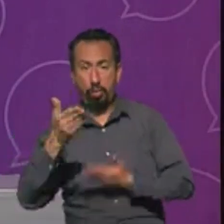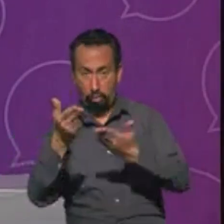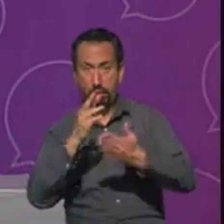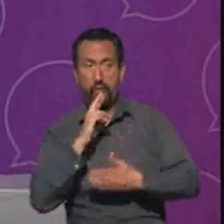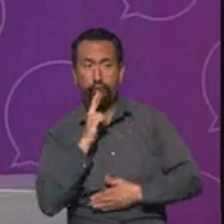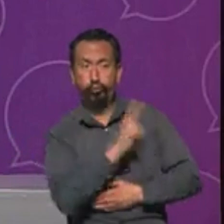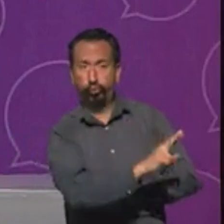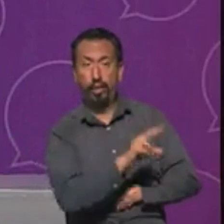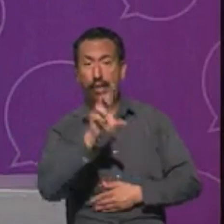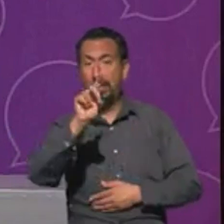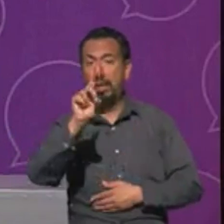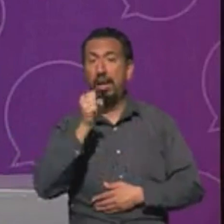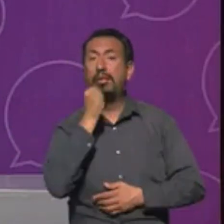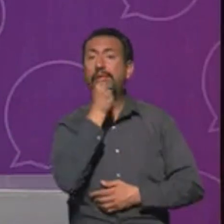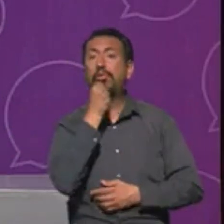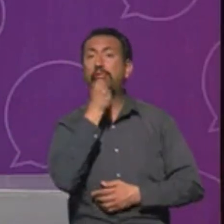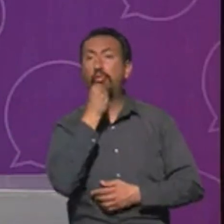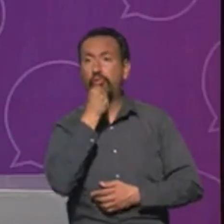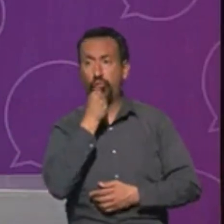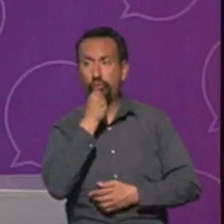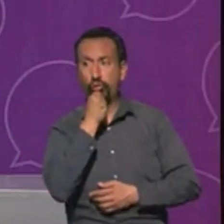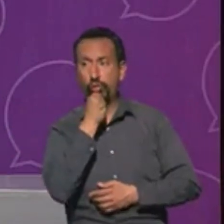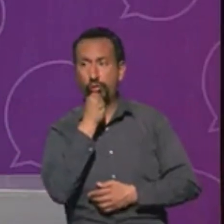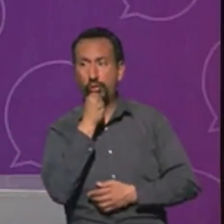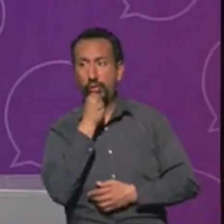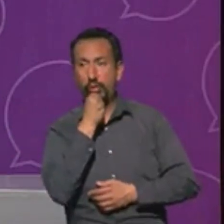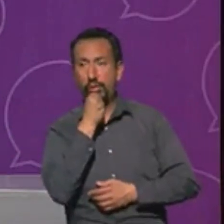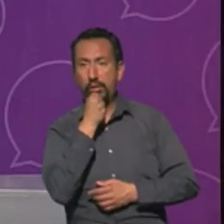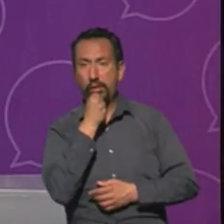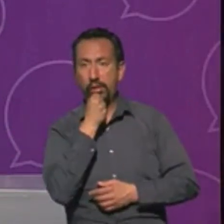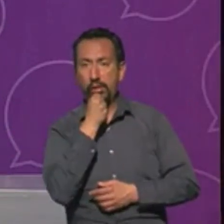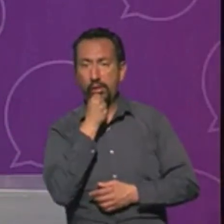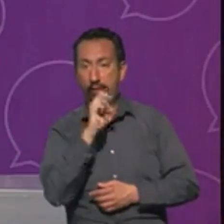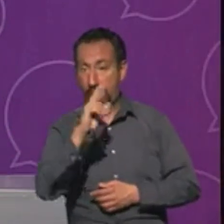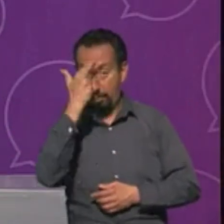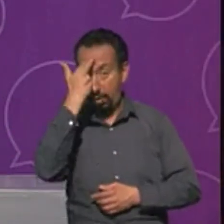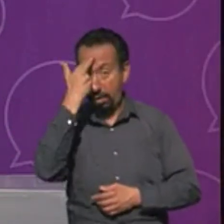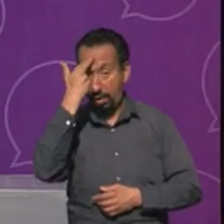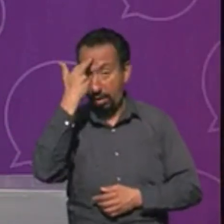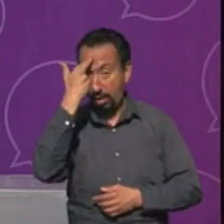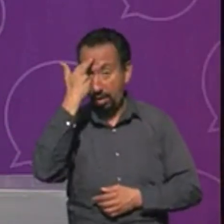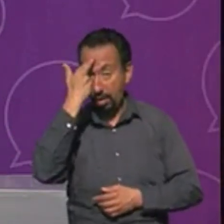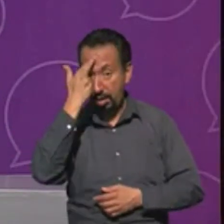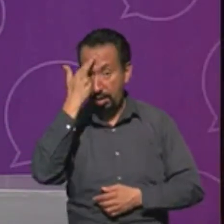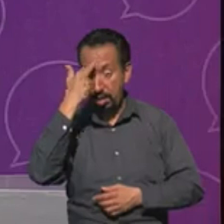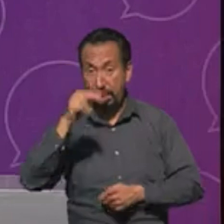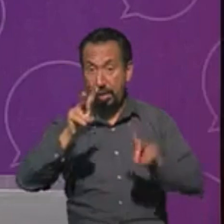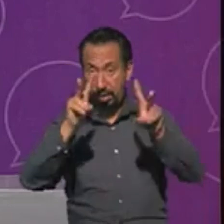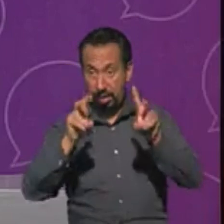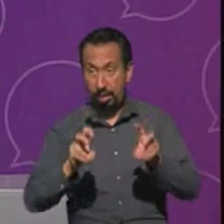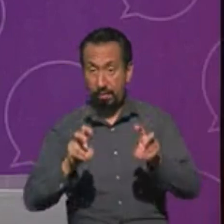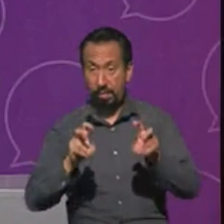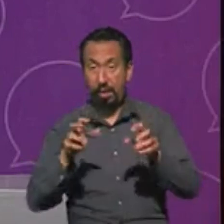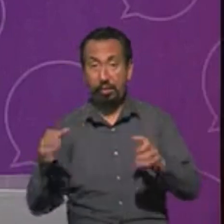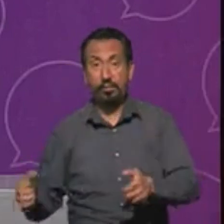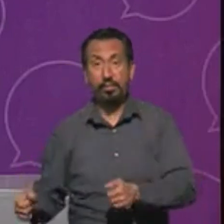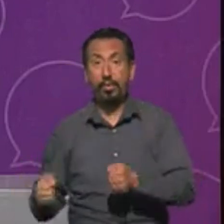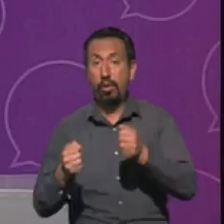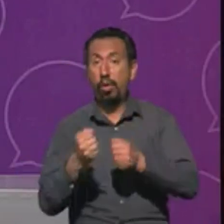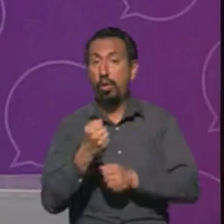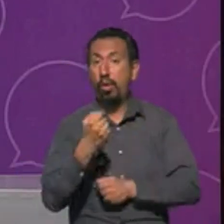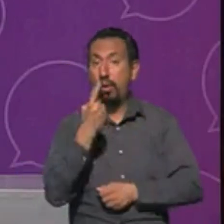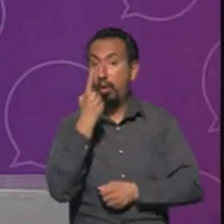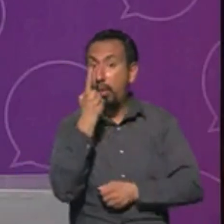candidato tiene 30 segundos para hacer esta réplica recordemos eh En lo que pone la el cuadro para explicarles que tienen